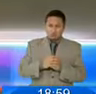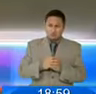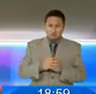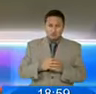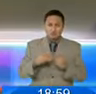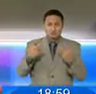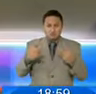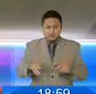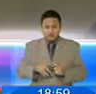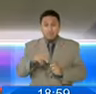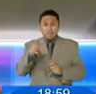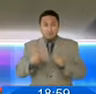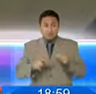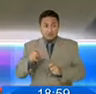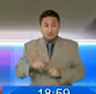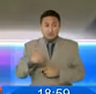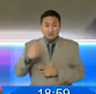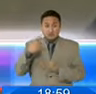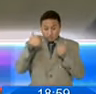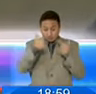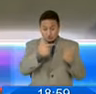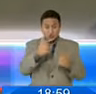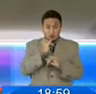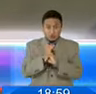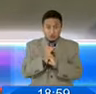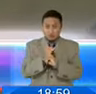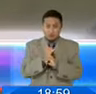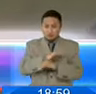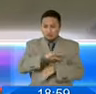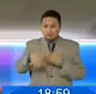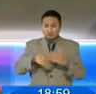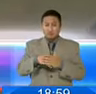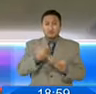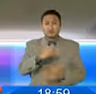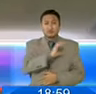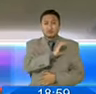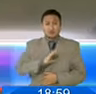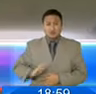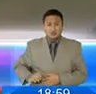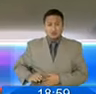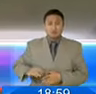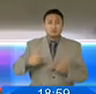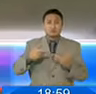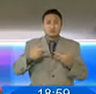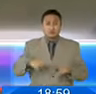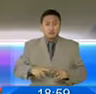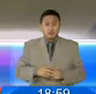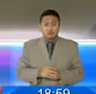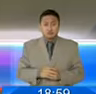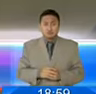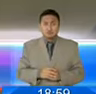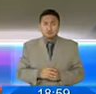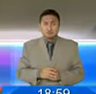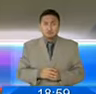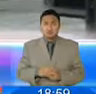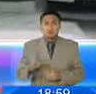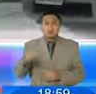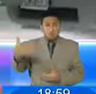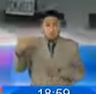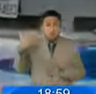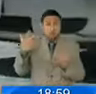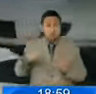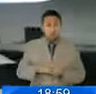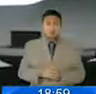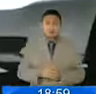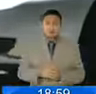a los agentes de Pastoral de la iglesia sino todos los cristianos y también a todos los a todos aú a los políticos al